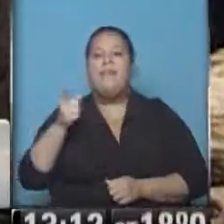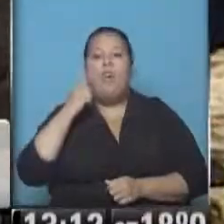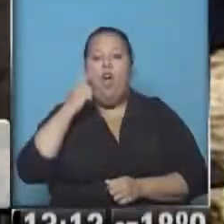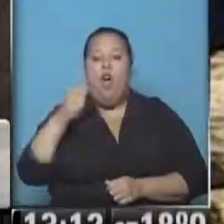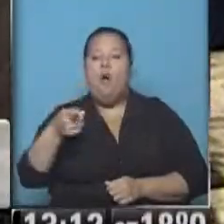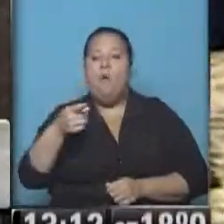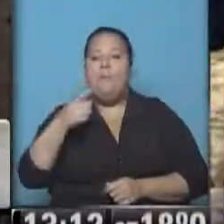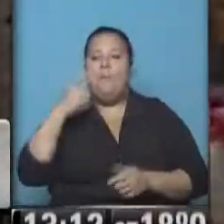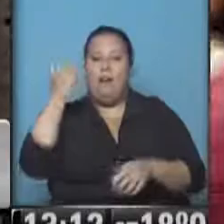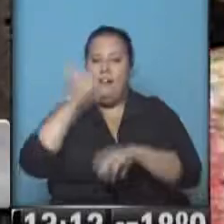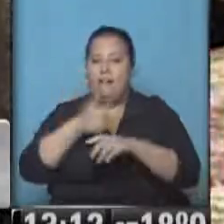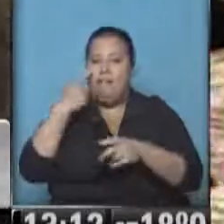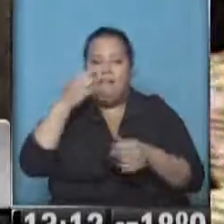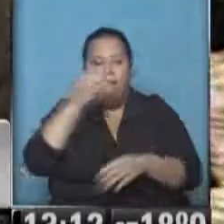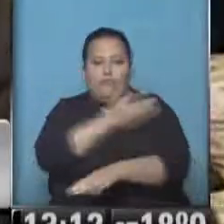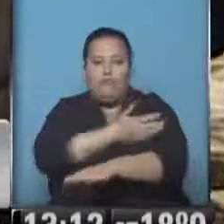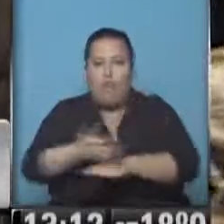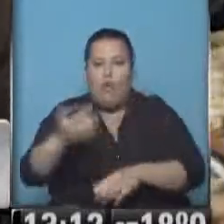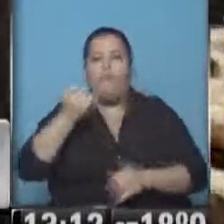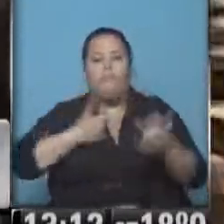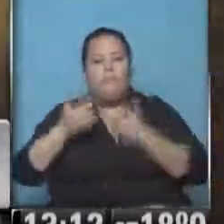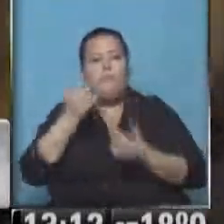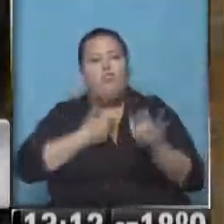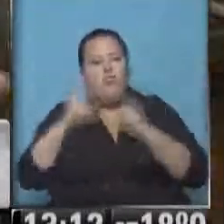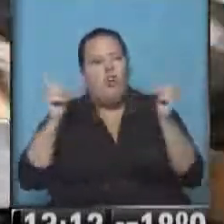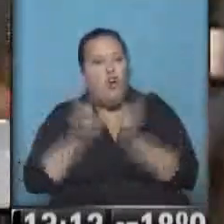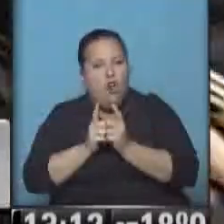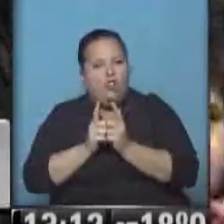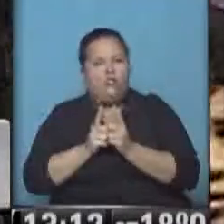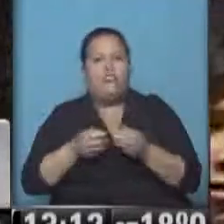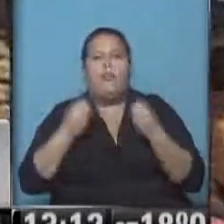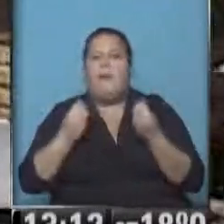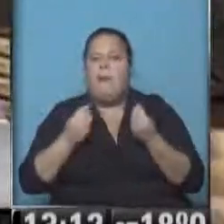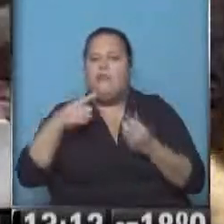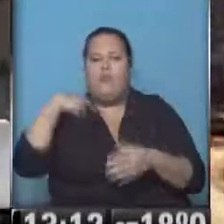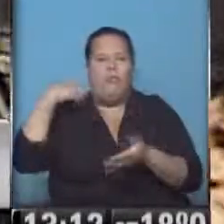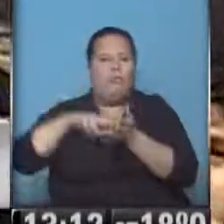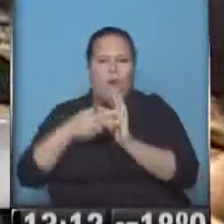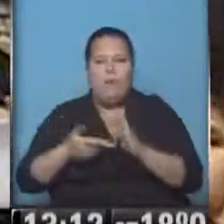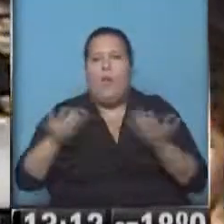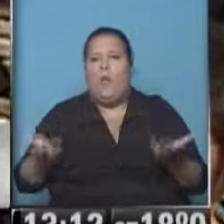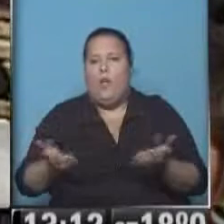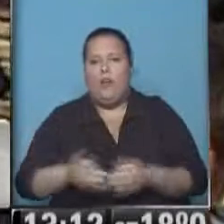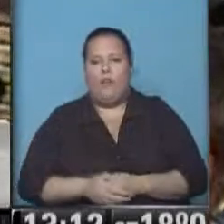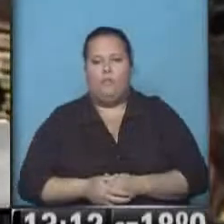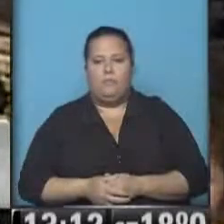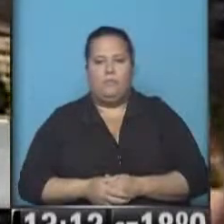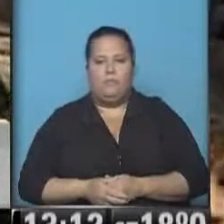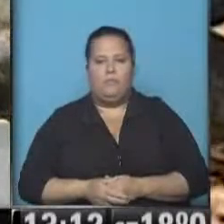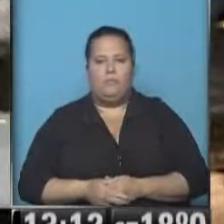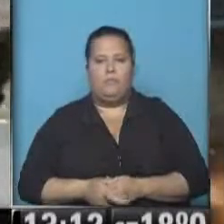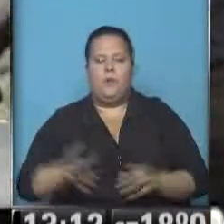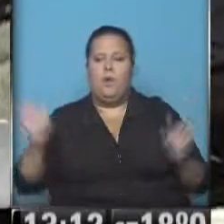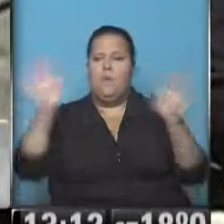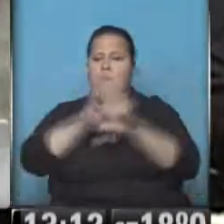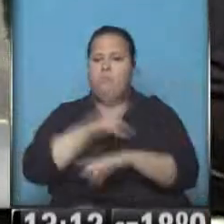hombre que tuvo que protagonizar toda esta tragedia. Bueno, Juan, si nos puede resumir brevemente cómo fue esa odisea. Sí, bueno, irrumpen